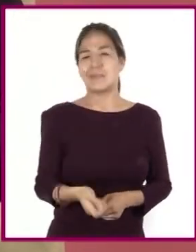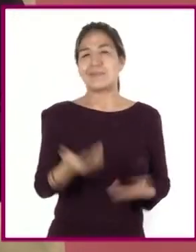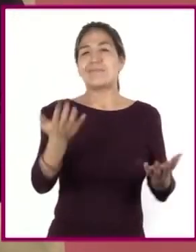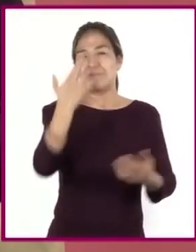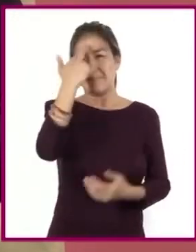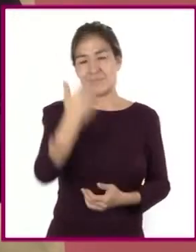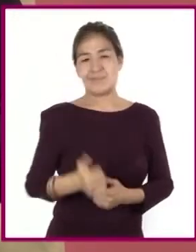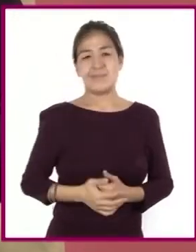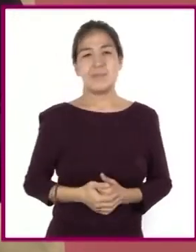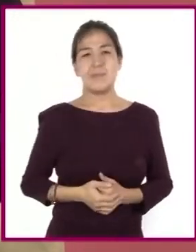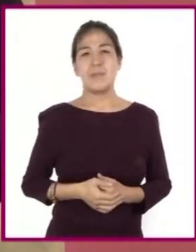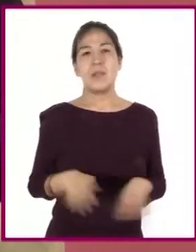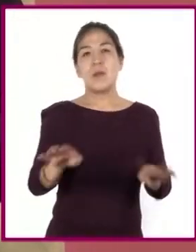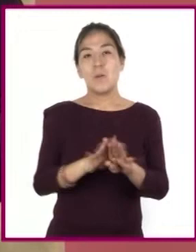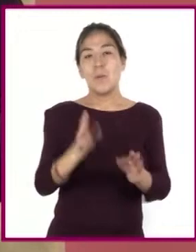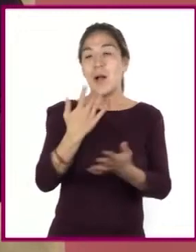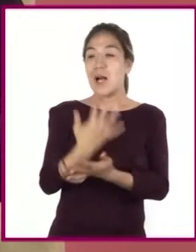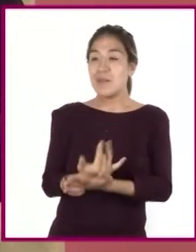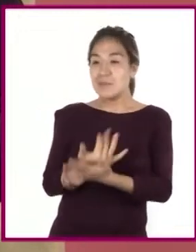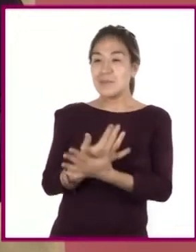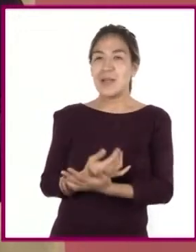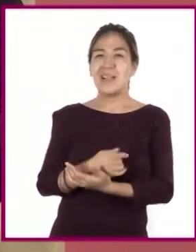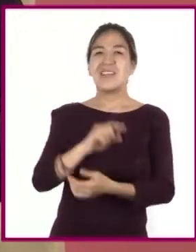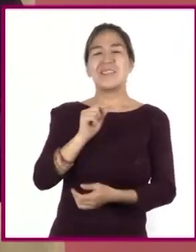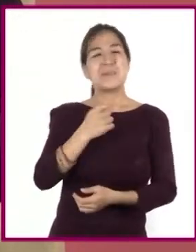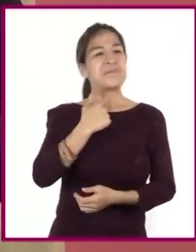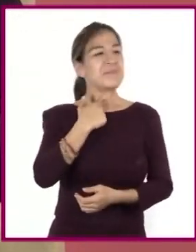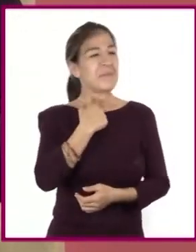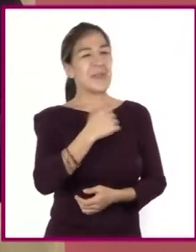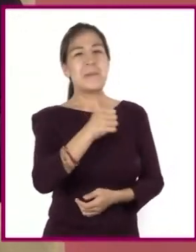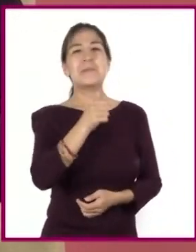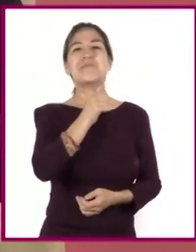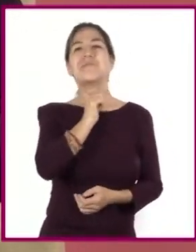no debemos esperar a tener sed para